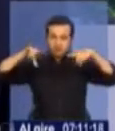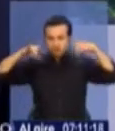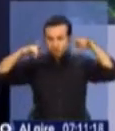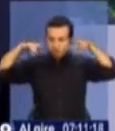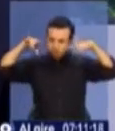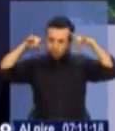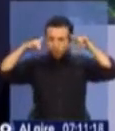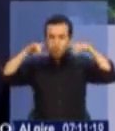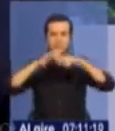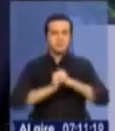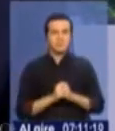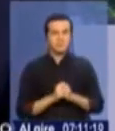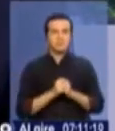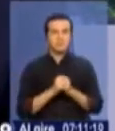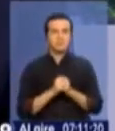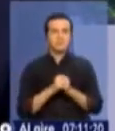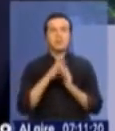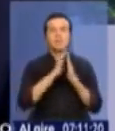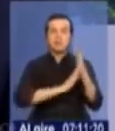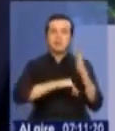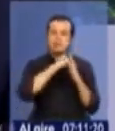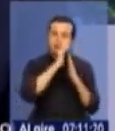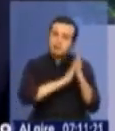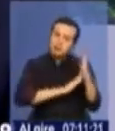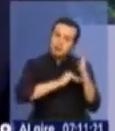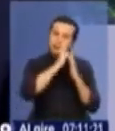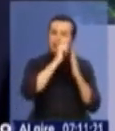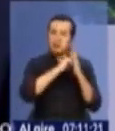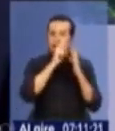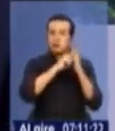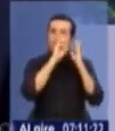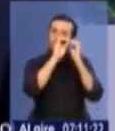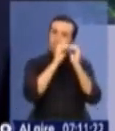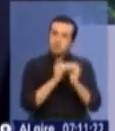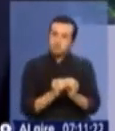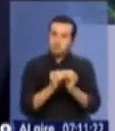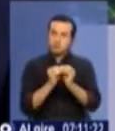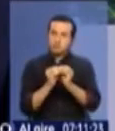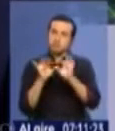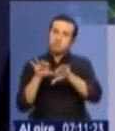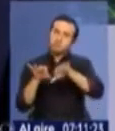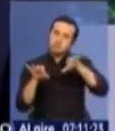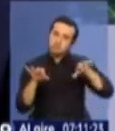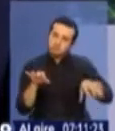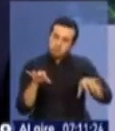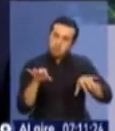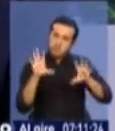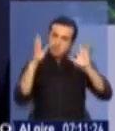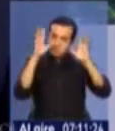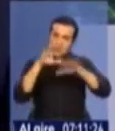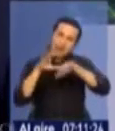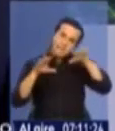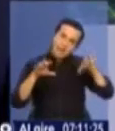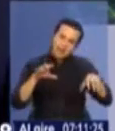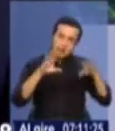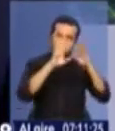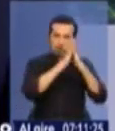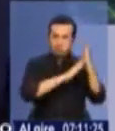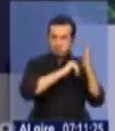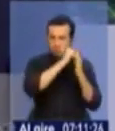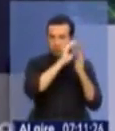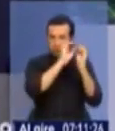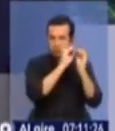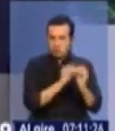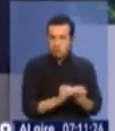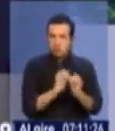artes plásticas pero como una cosa aparte digamos del festival y el festival se va a ser dentro y